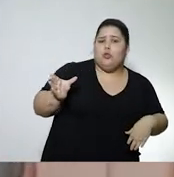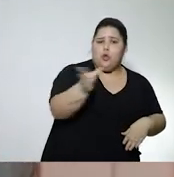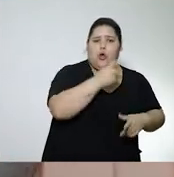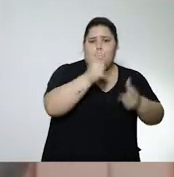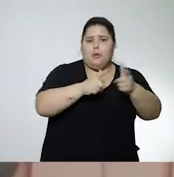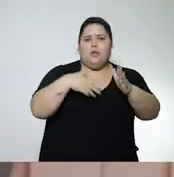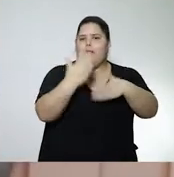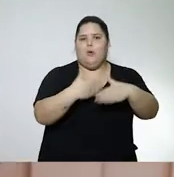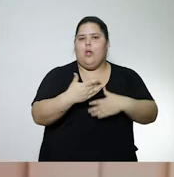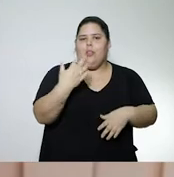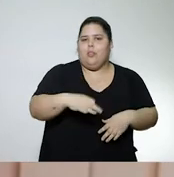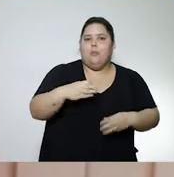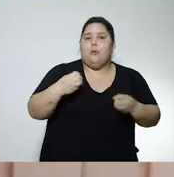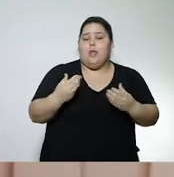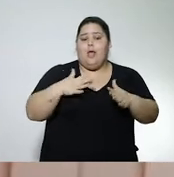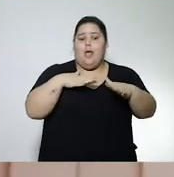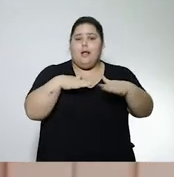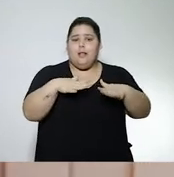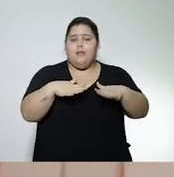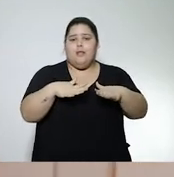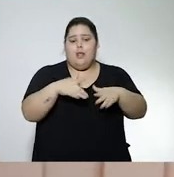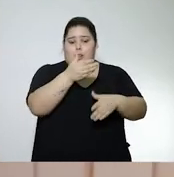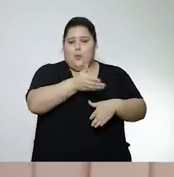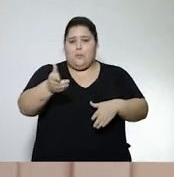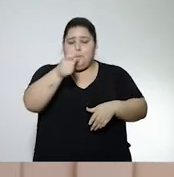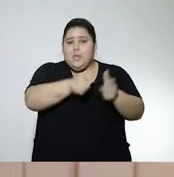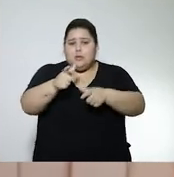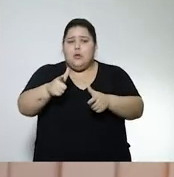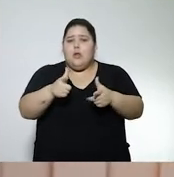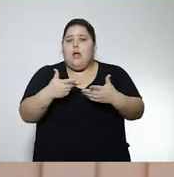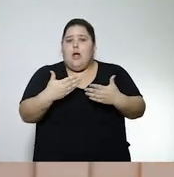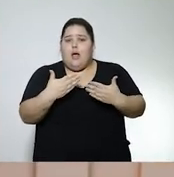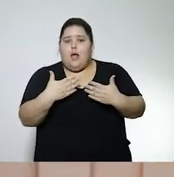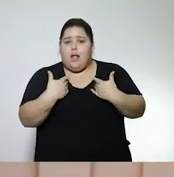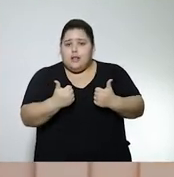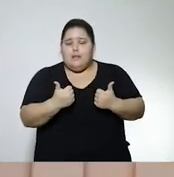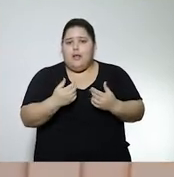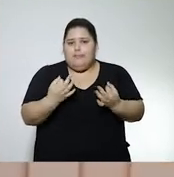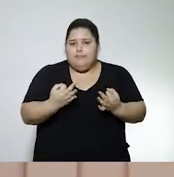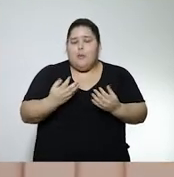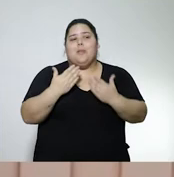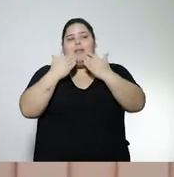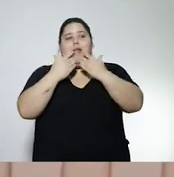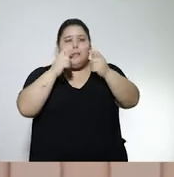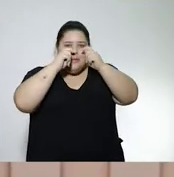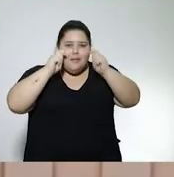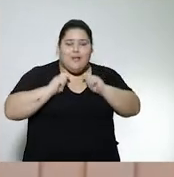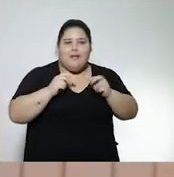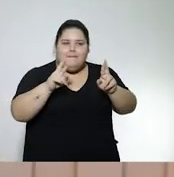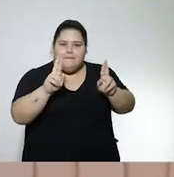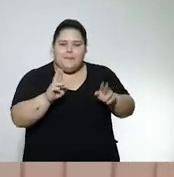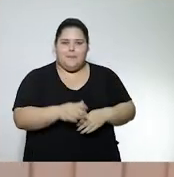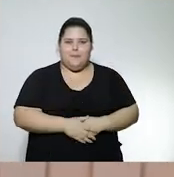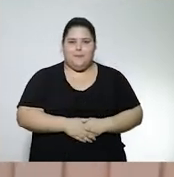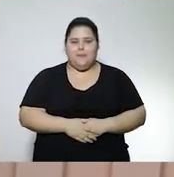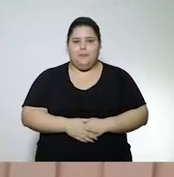las personas deberían jugar, porque es una de las actividades más sanas que tiene el ser humano. Bueno, muchísimas gracias por su visita. Que la